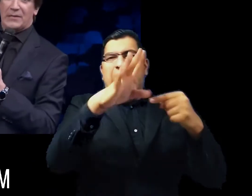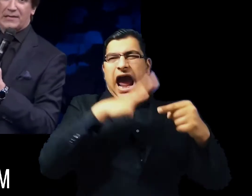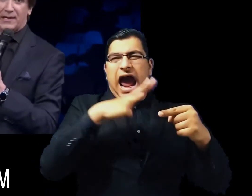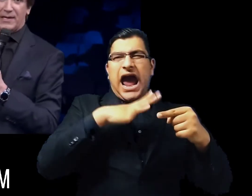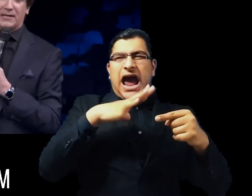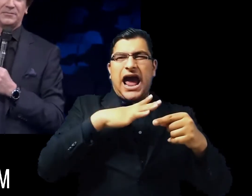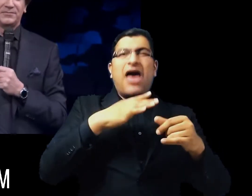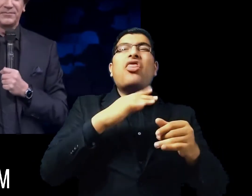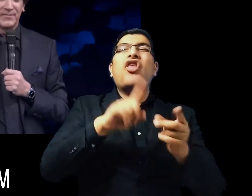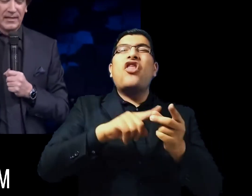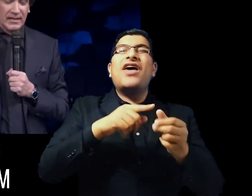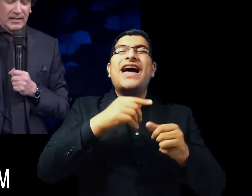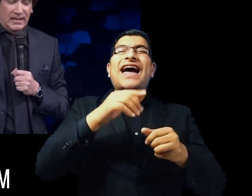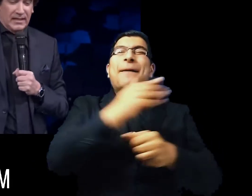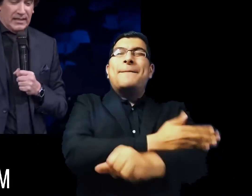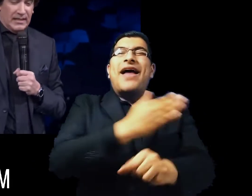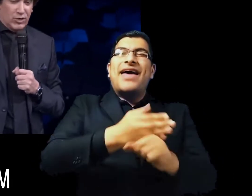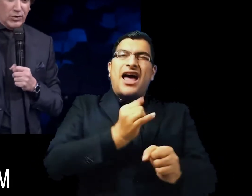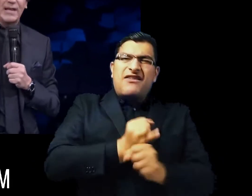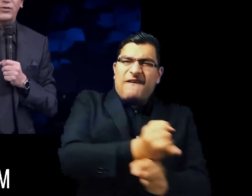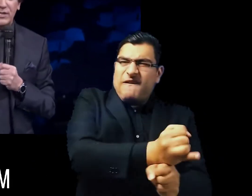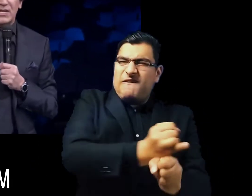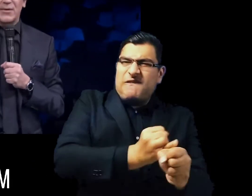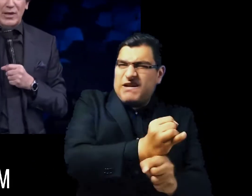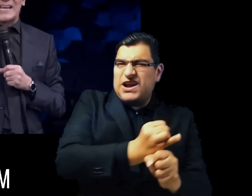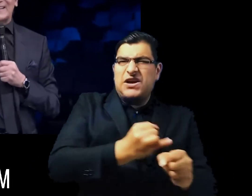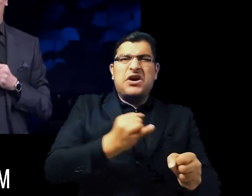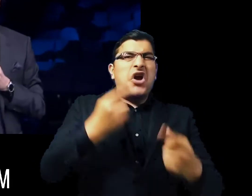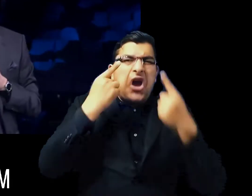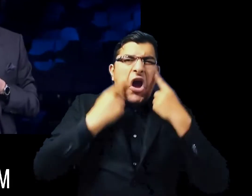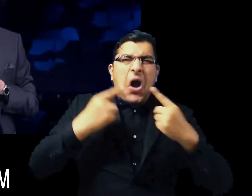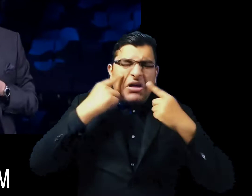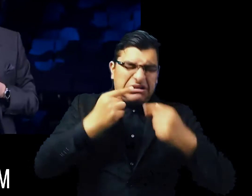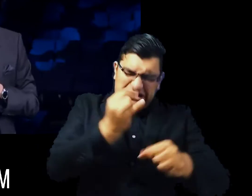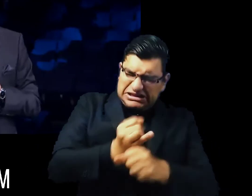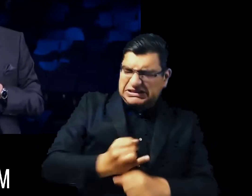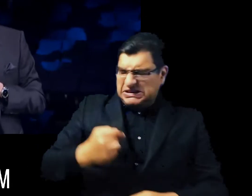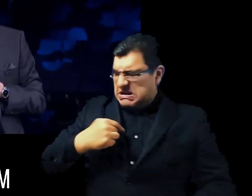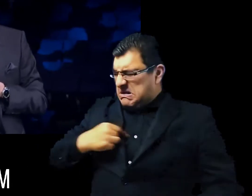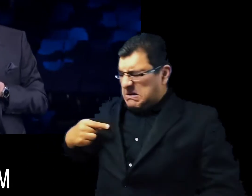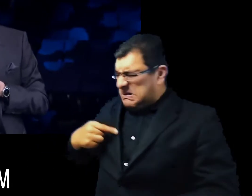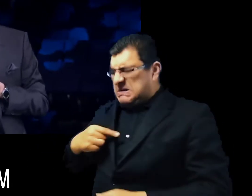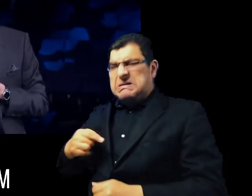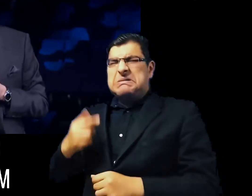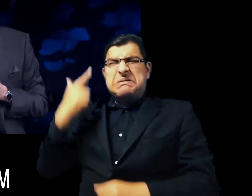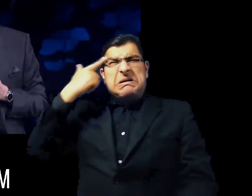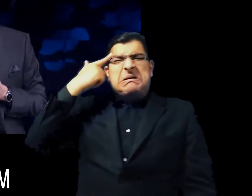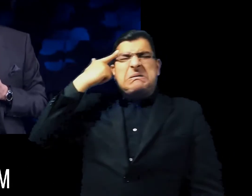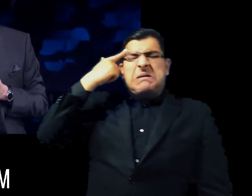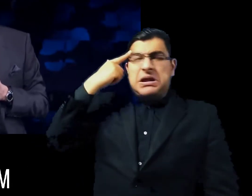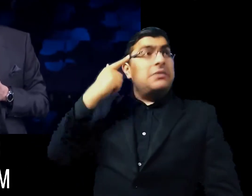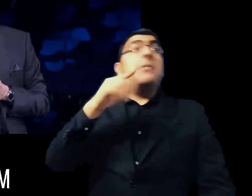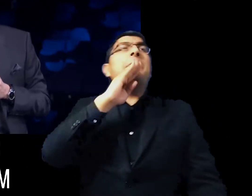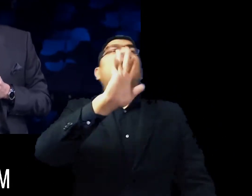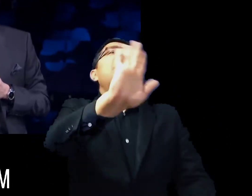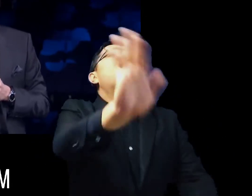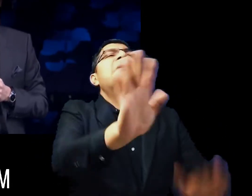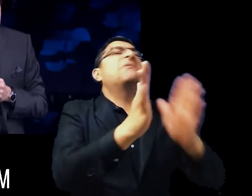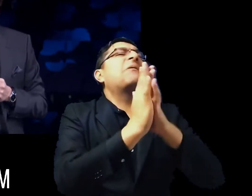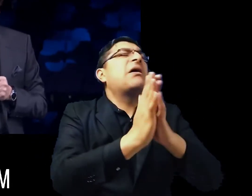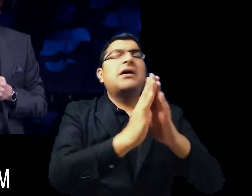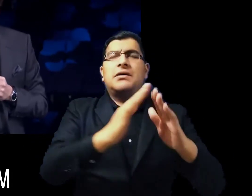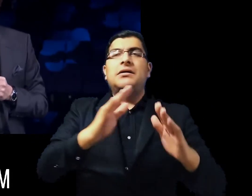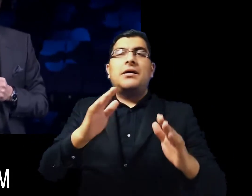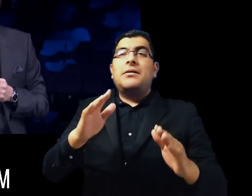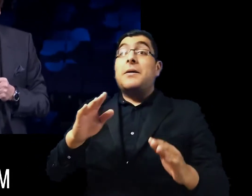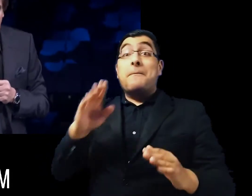improvisada carpintería. Y llorando decía, me voy a quitar la vida, y mi mamá corría detrás diciendo, no lo hagas. El